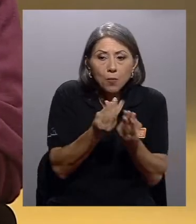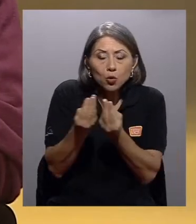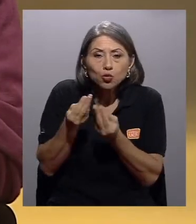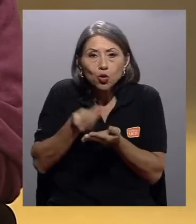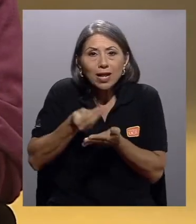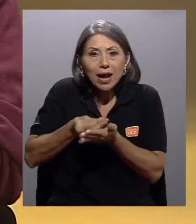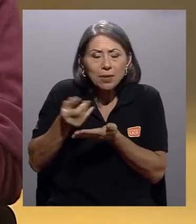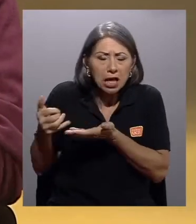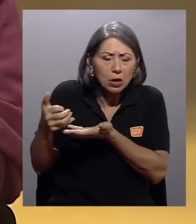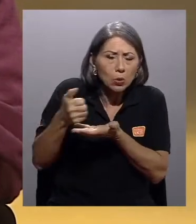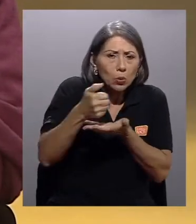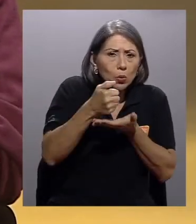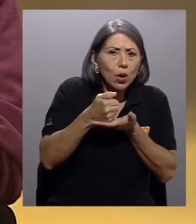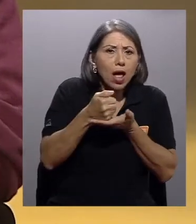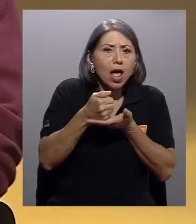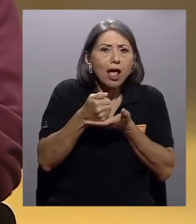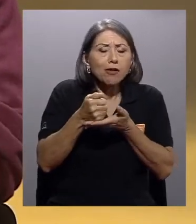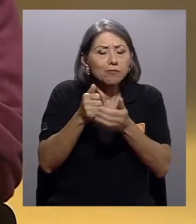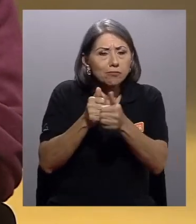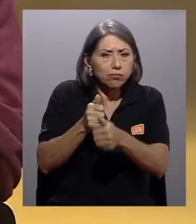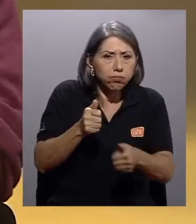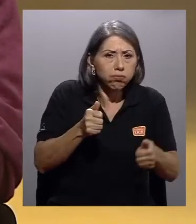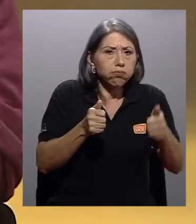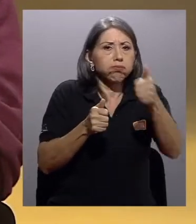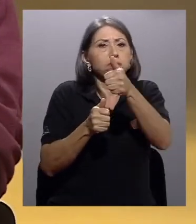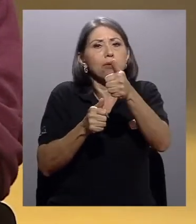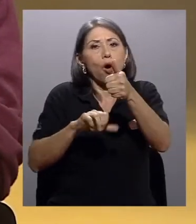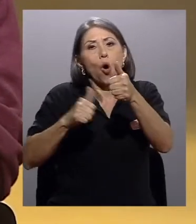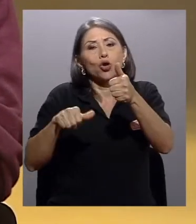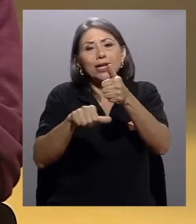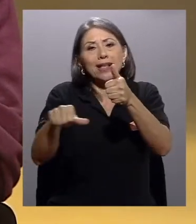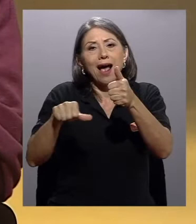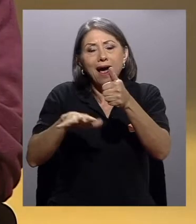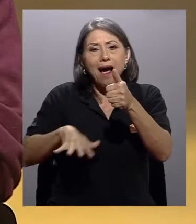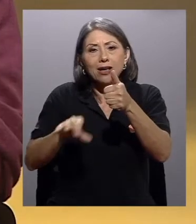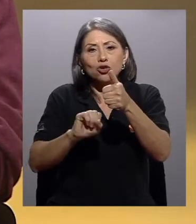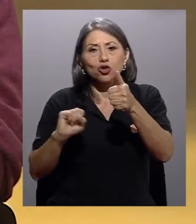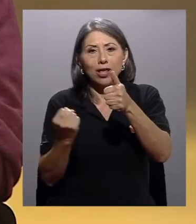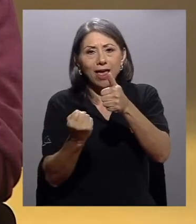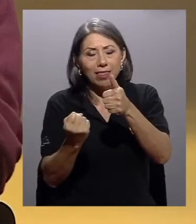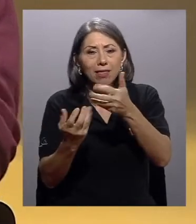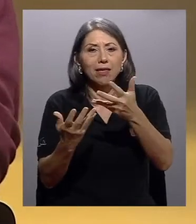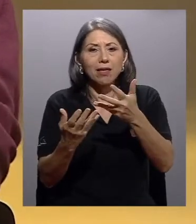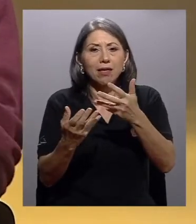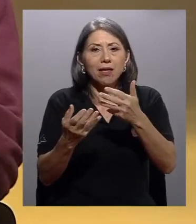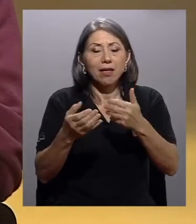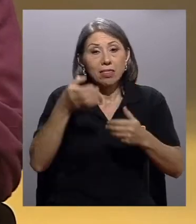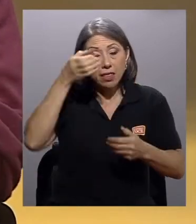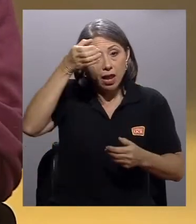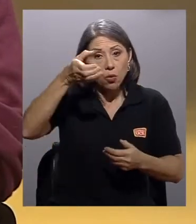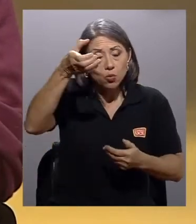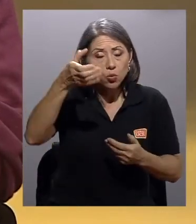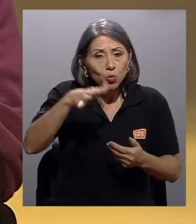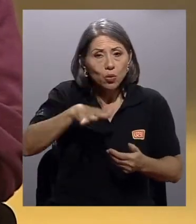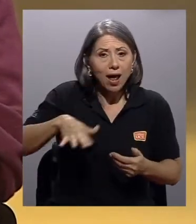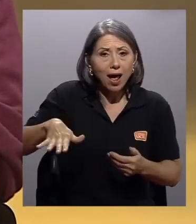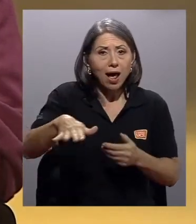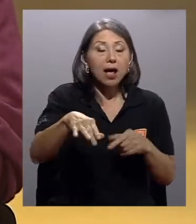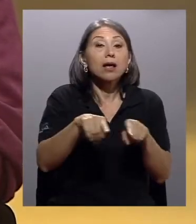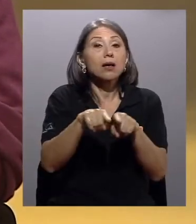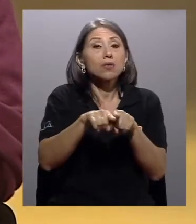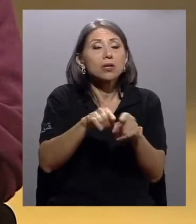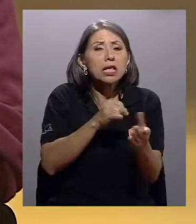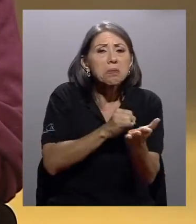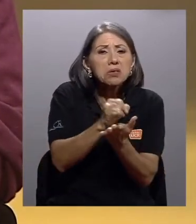capital comandaba otras esferas de la sociedad, ¿no? De la cultura, inclusive